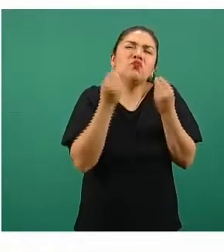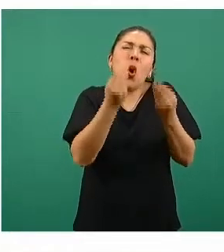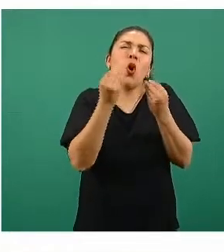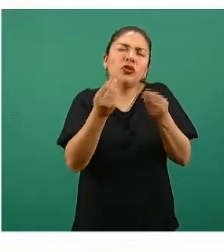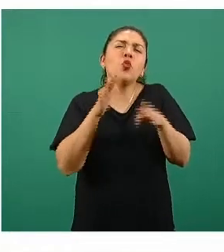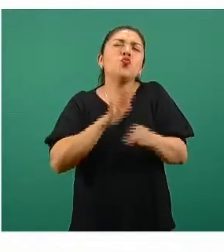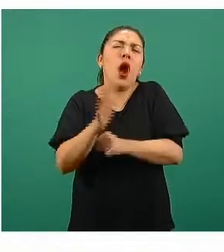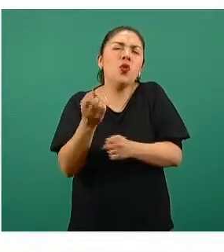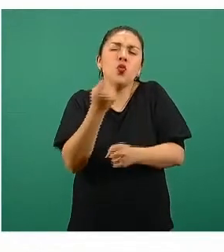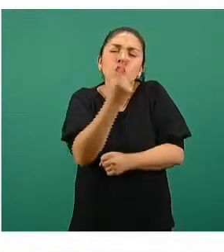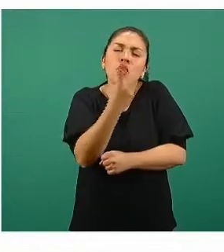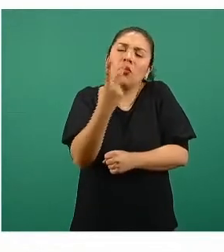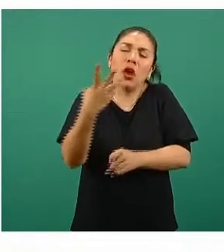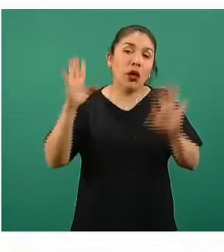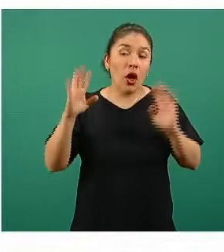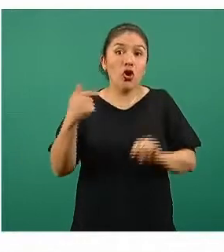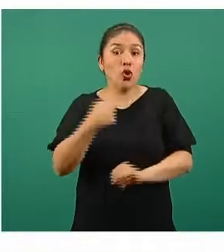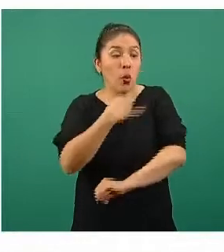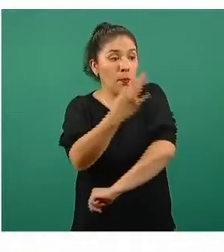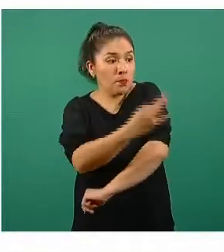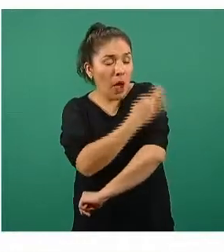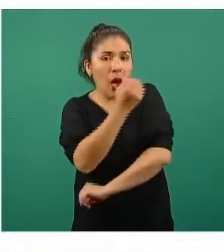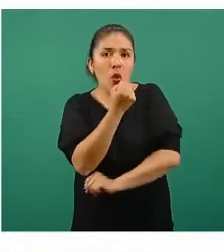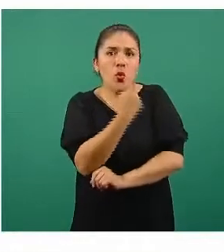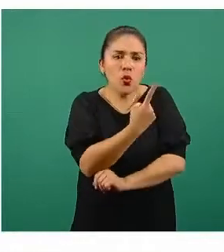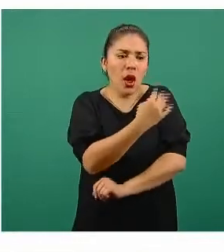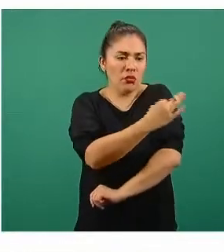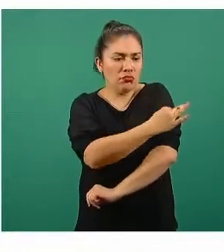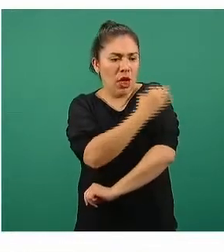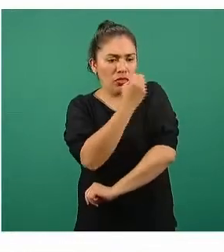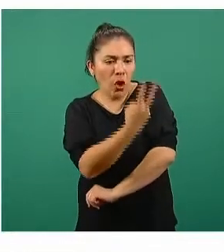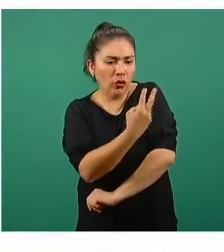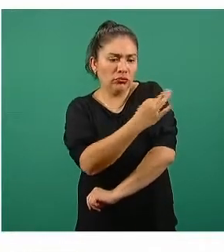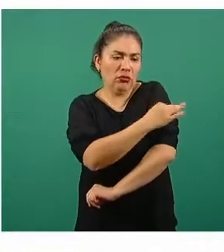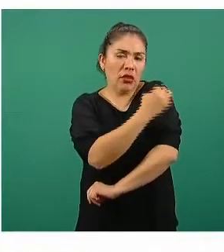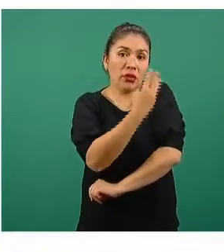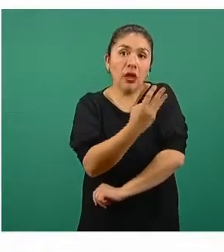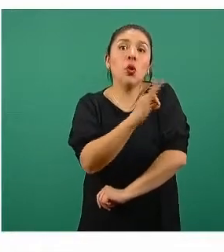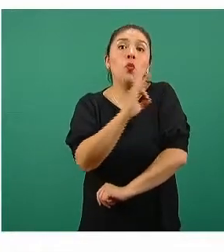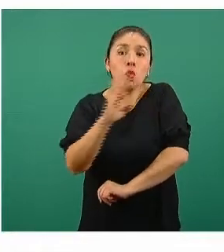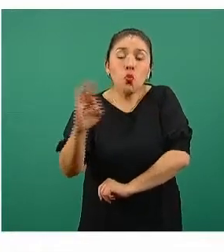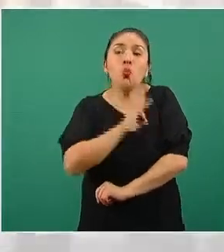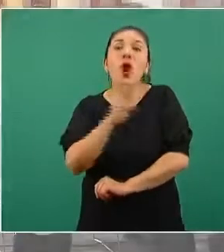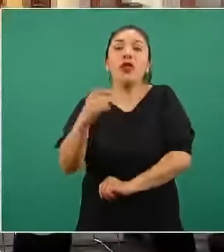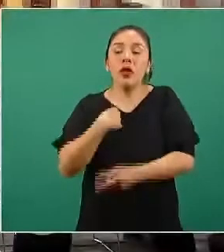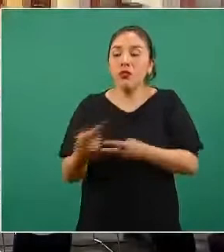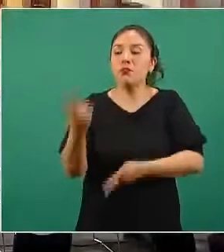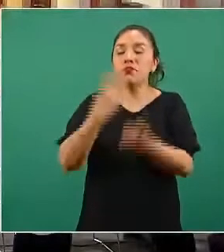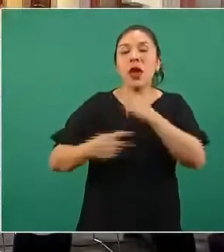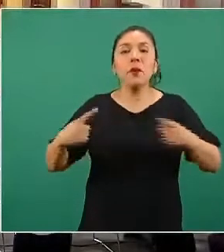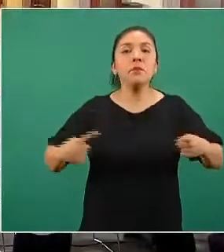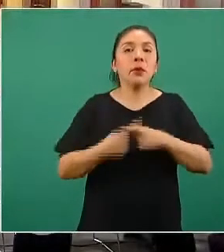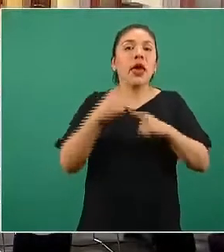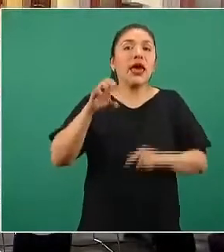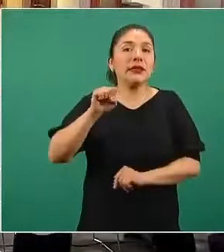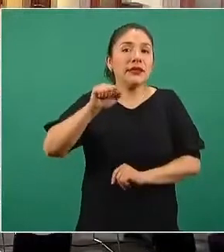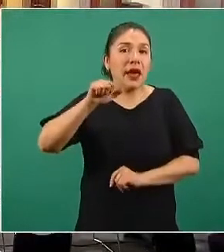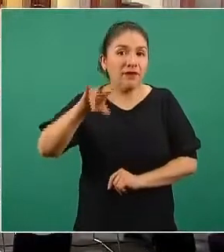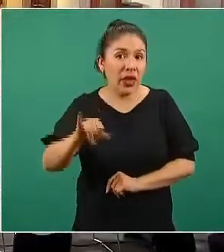cada aplicación que a mí me hagan me puede provocar un ESAVI. De hecho,